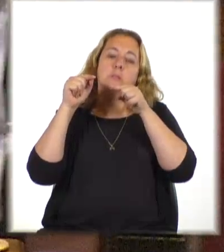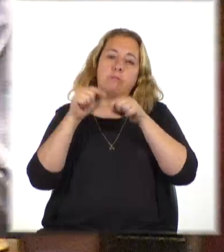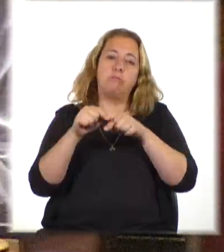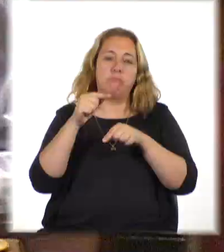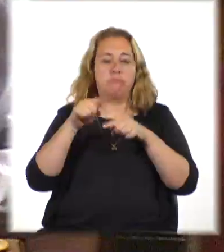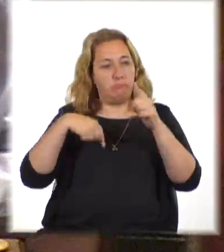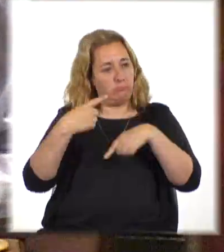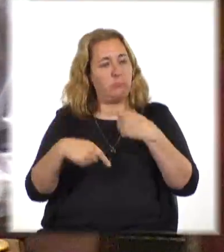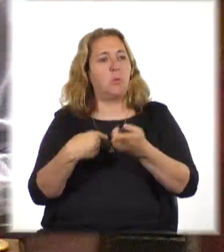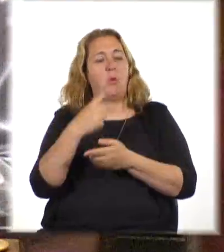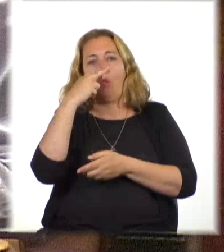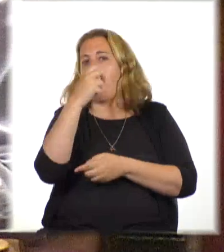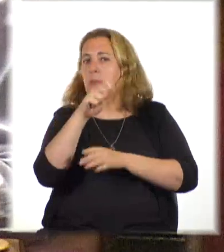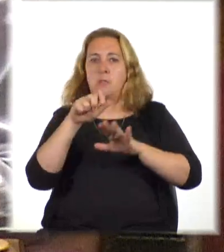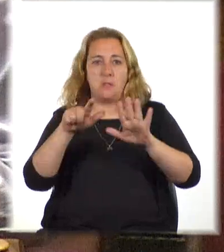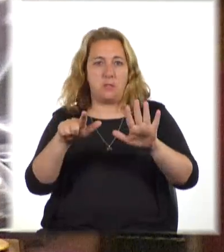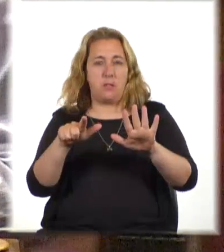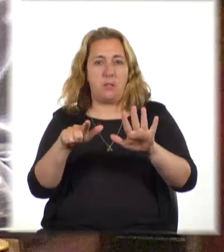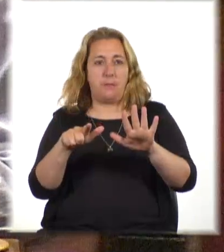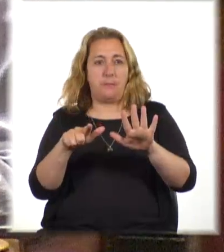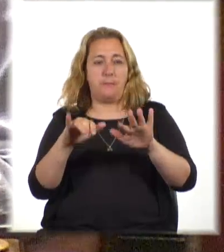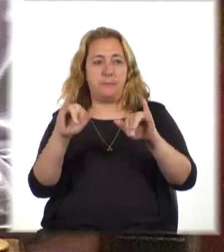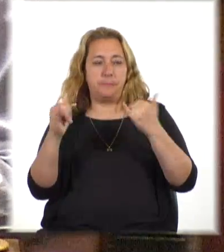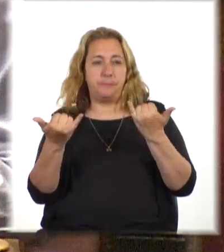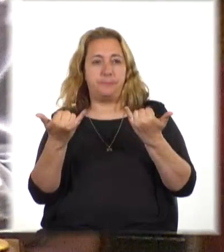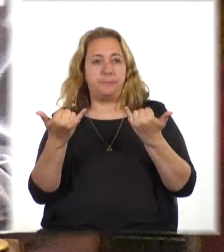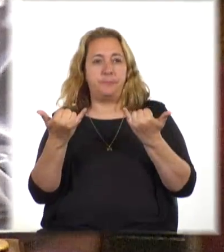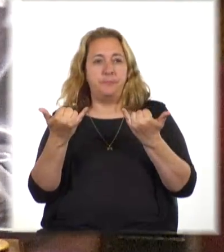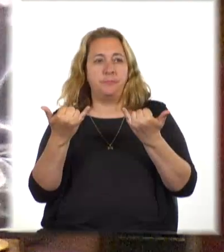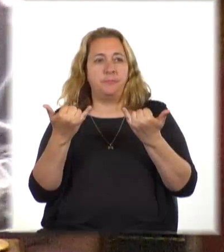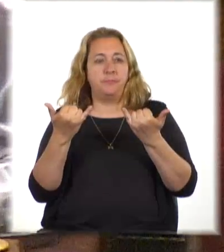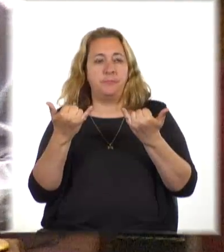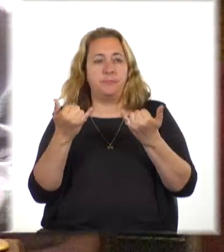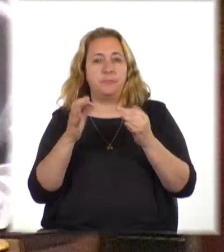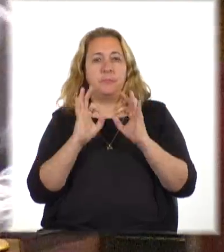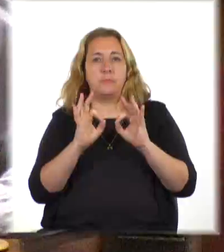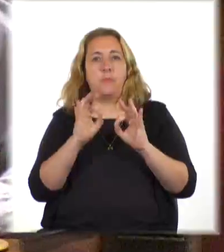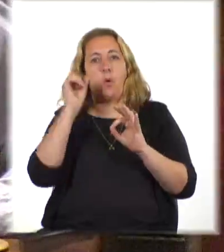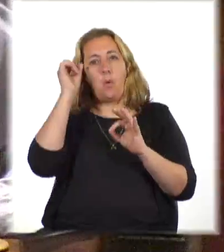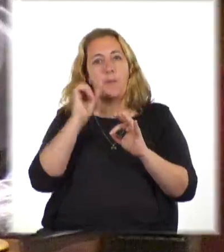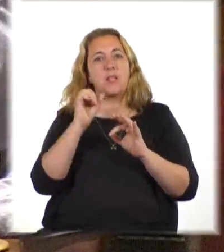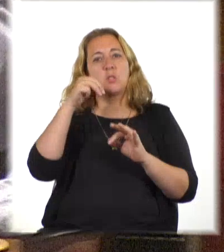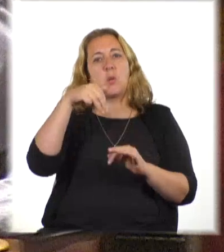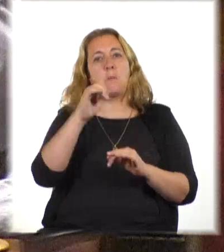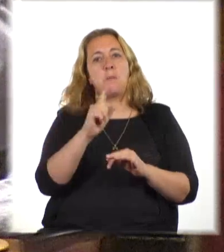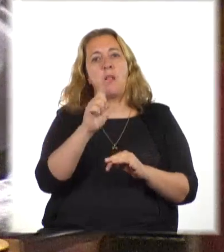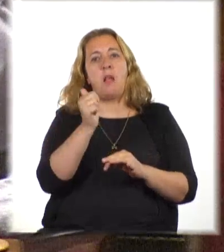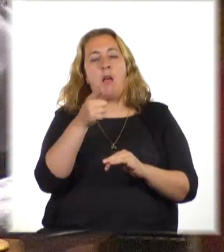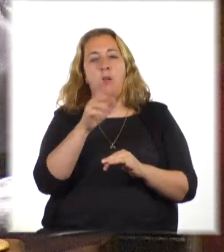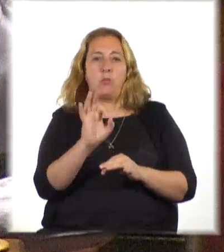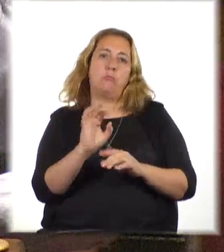presidente en el 2017 ya hay la concreción de la operación milagro en nuestro país